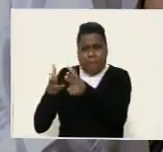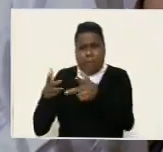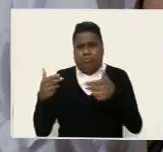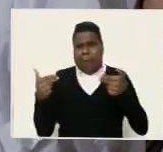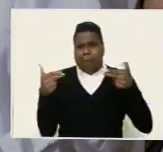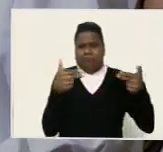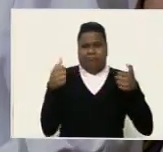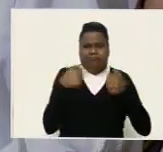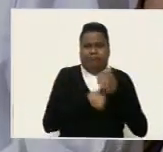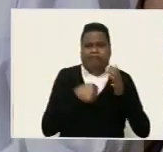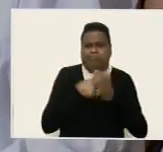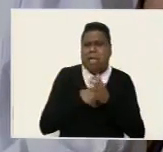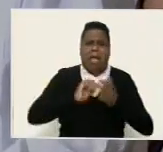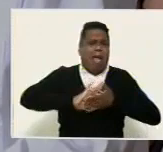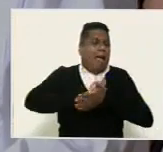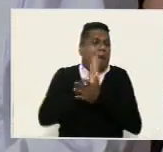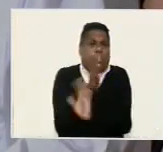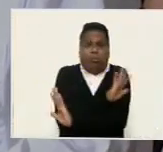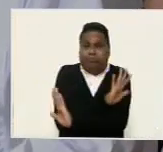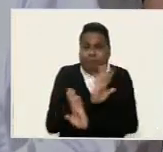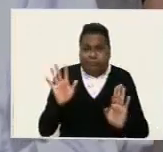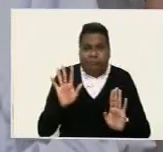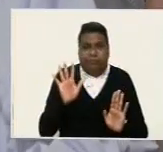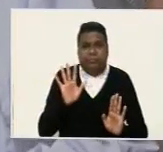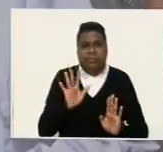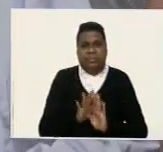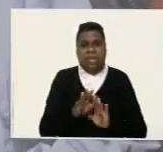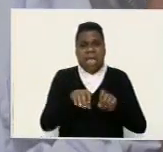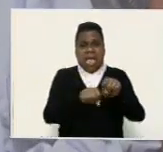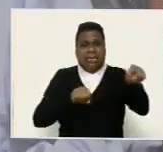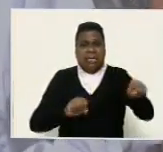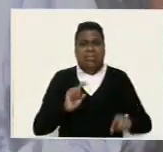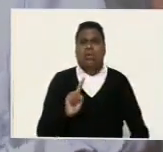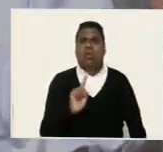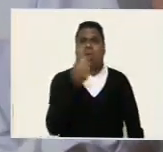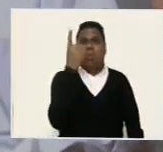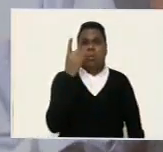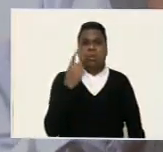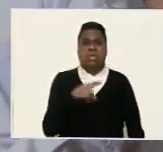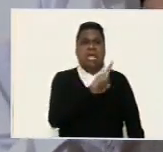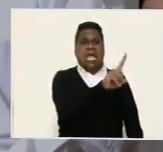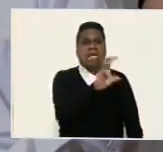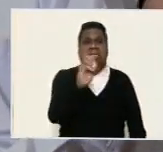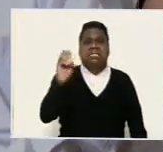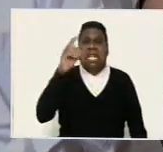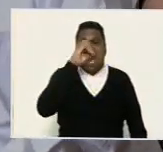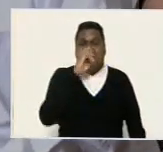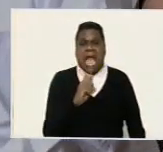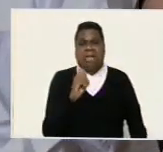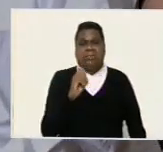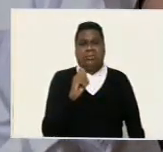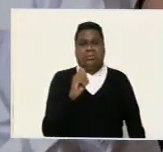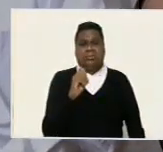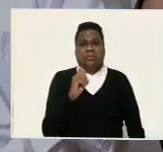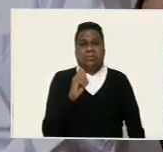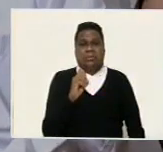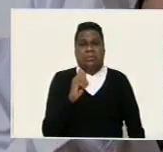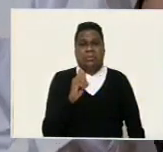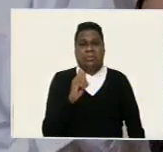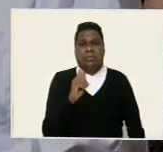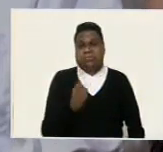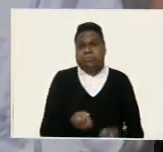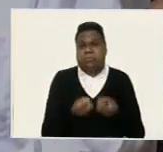Y así por el estilo en otras partes del país, el Táchira fue la única región que duró 100 años para rendir a los indígenas, a los